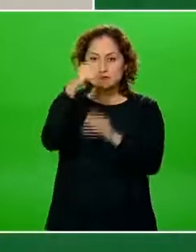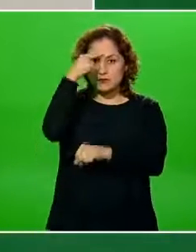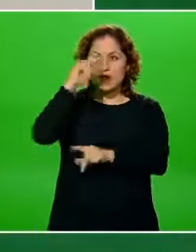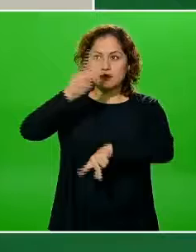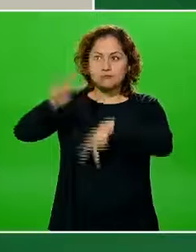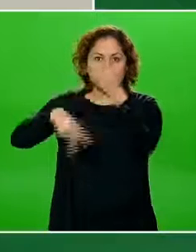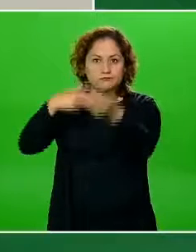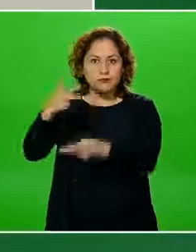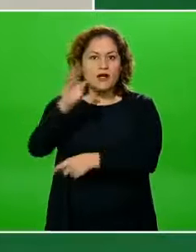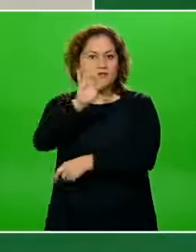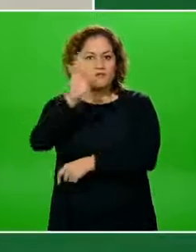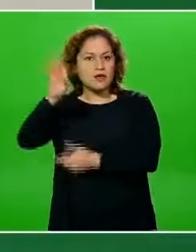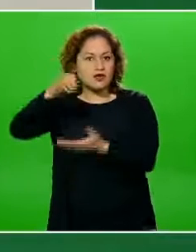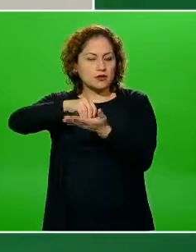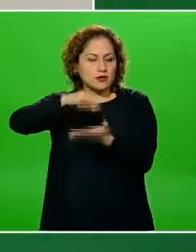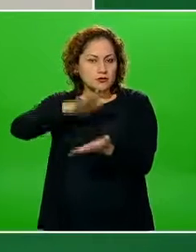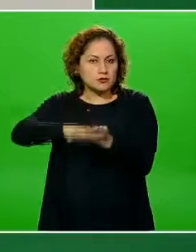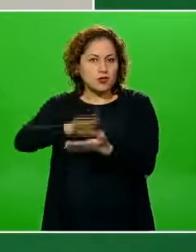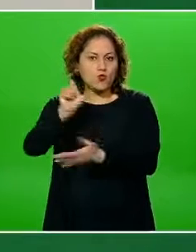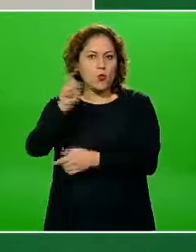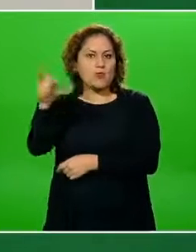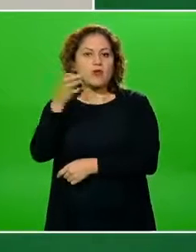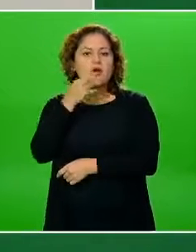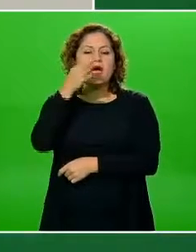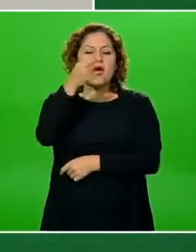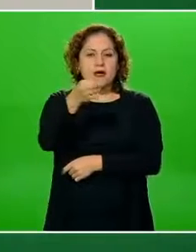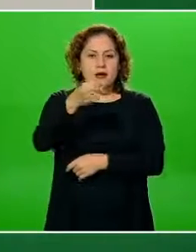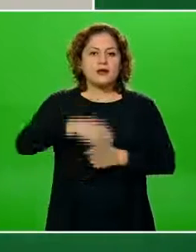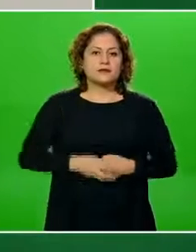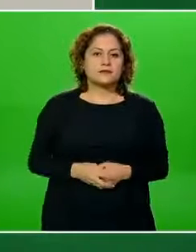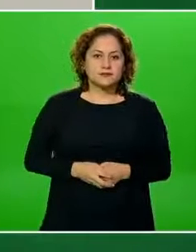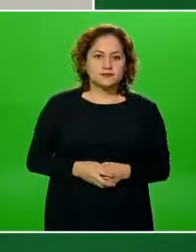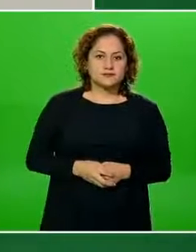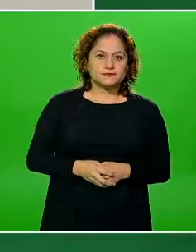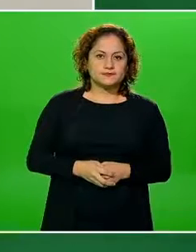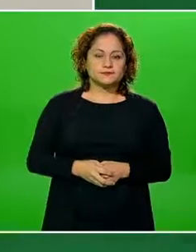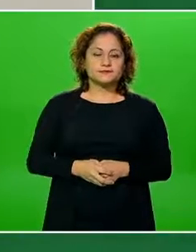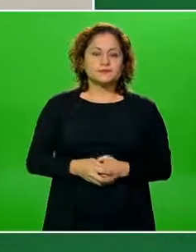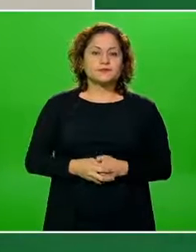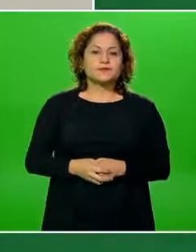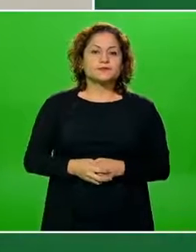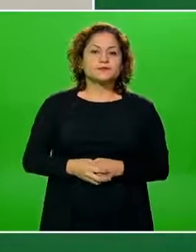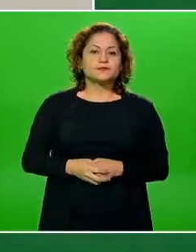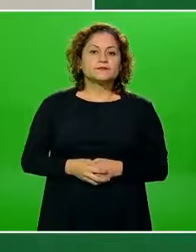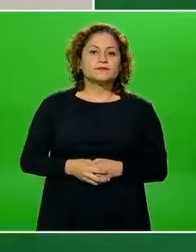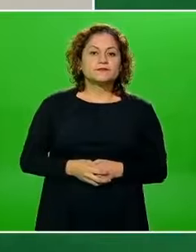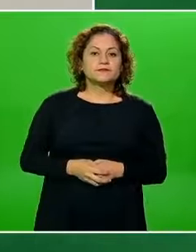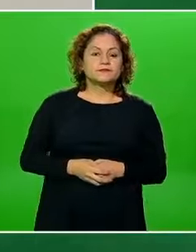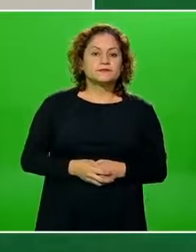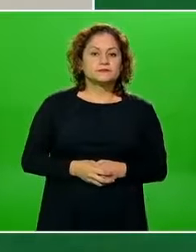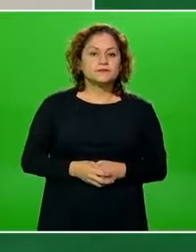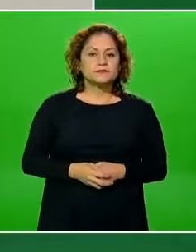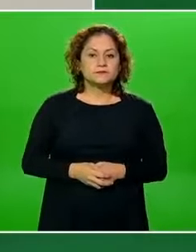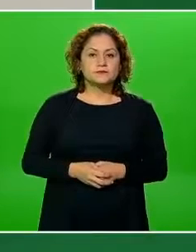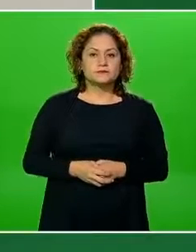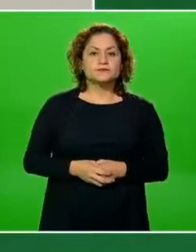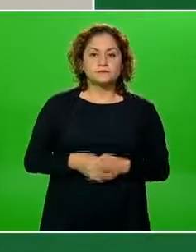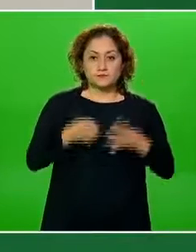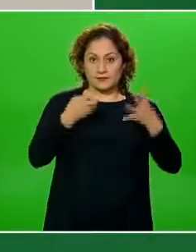el día que en su momento le vayan a notificar que le toca su vacuna. Y para este grupo